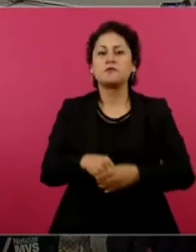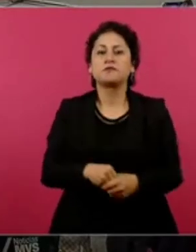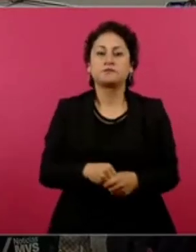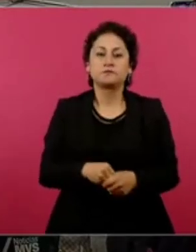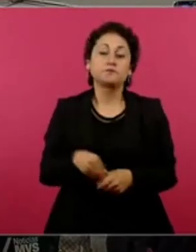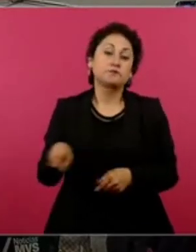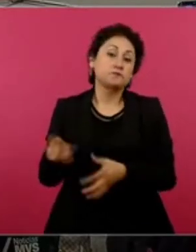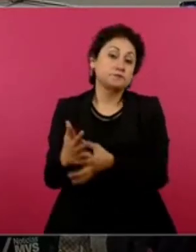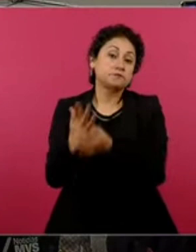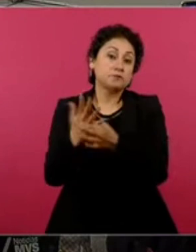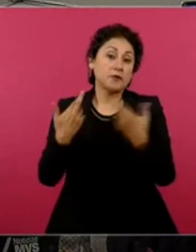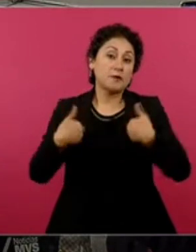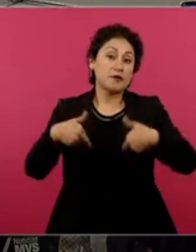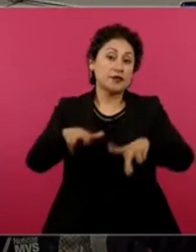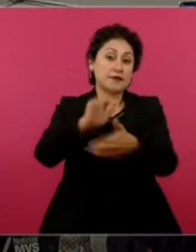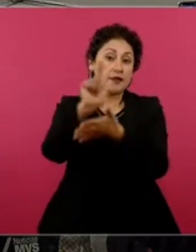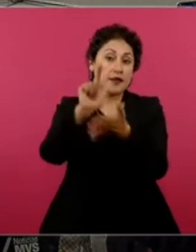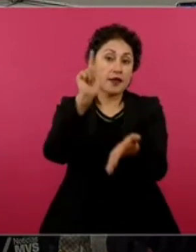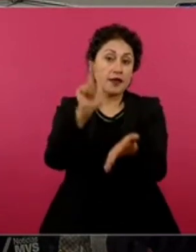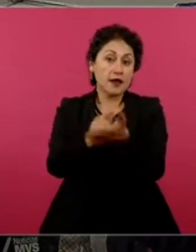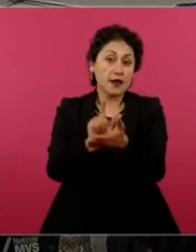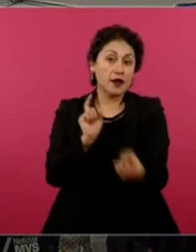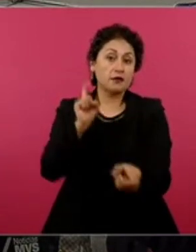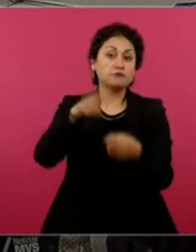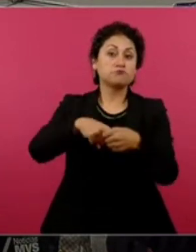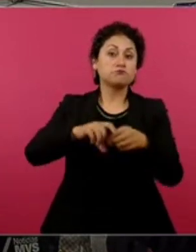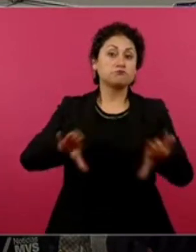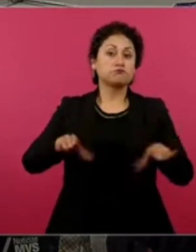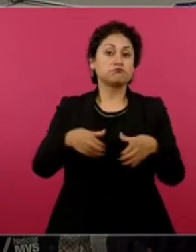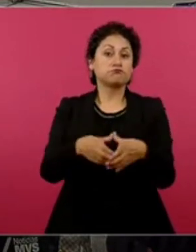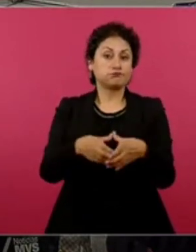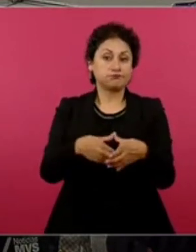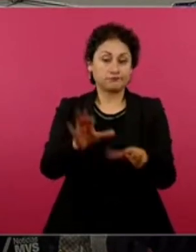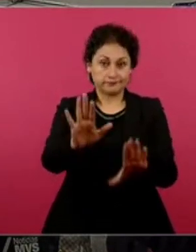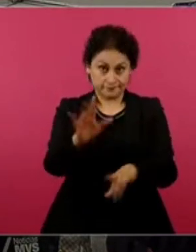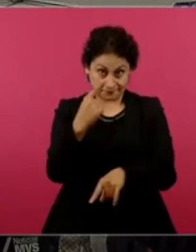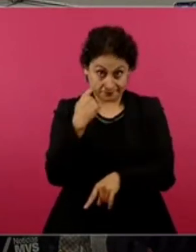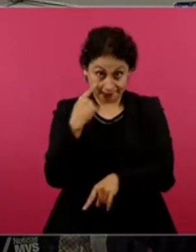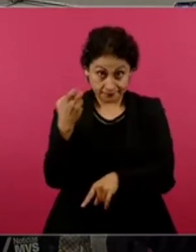representante legal y socio. Esta empresa,